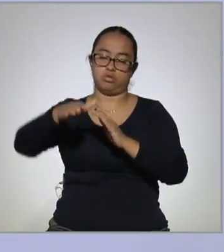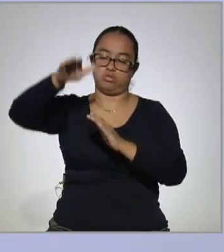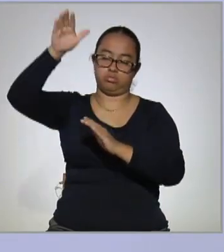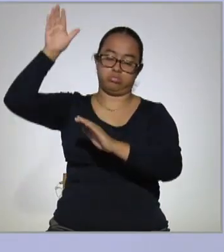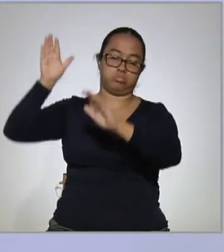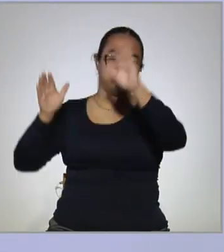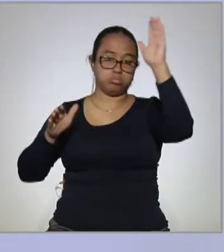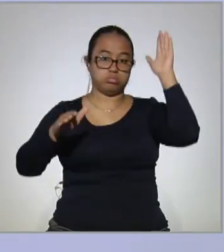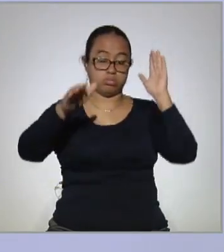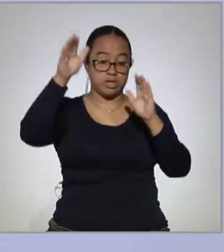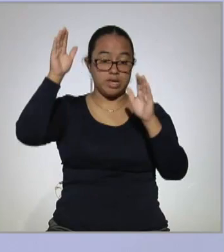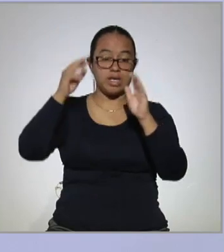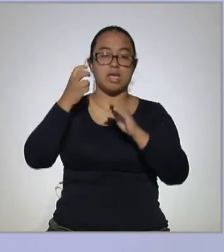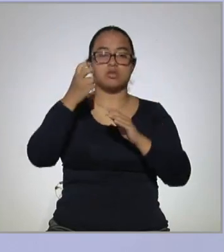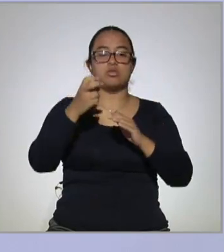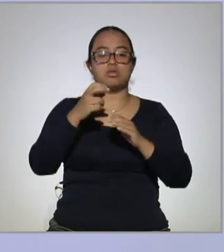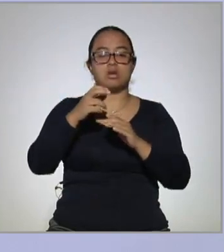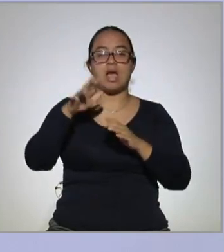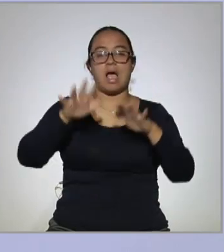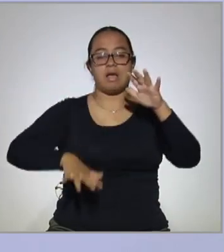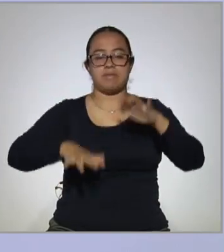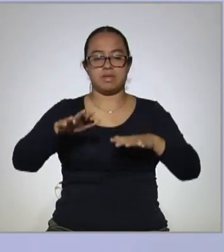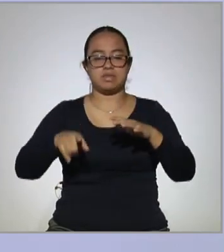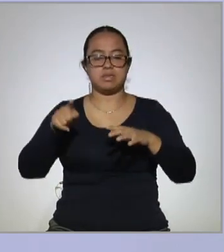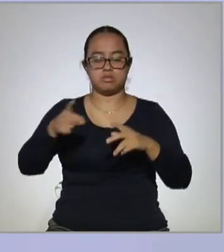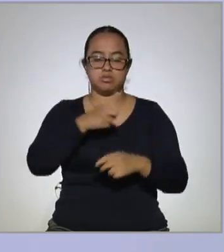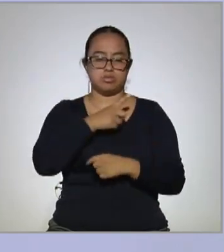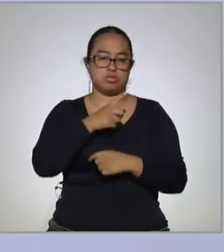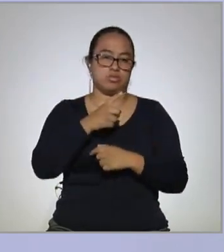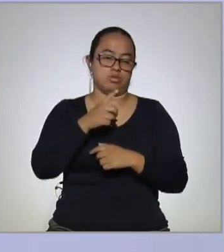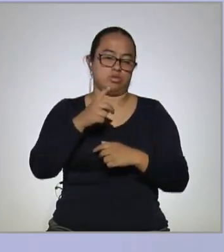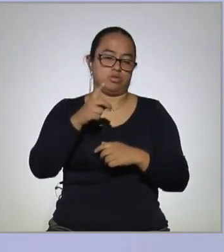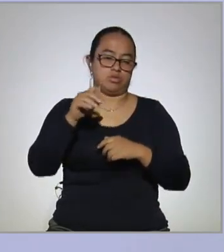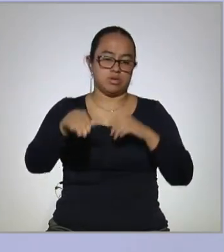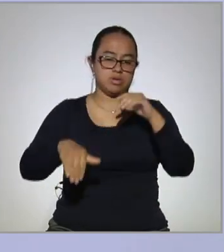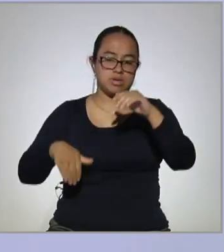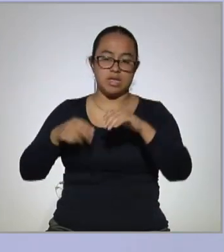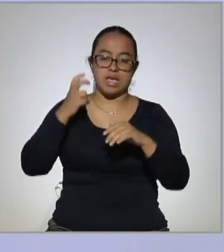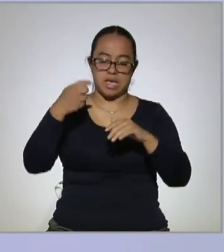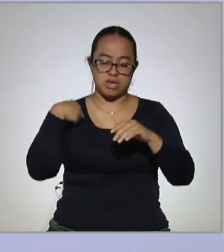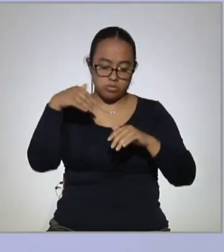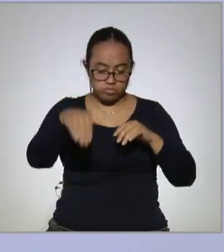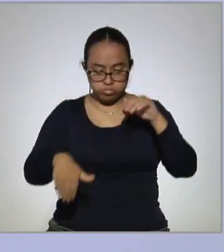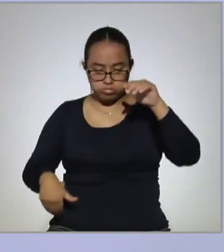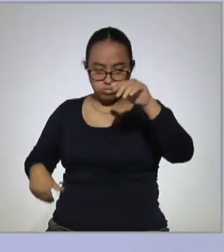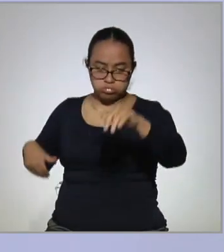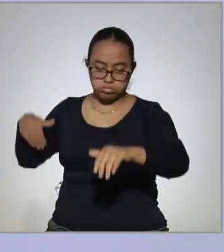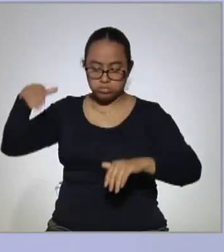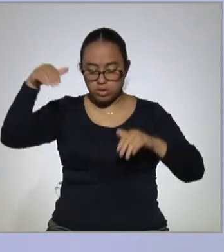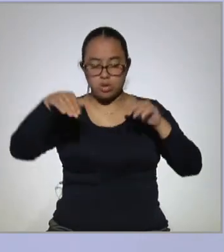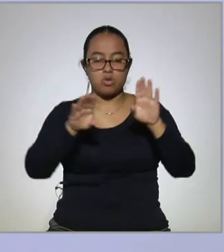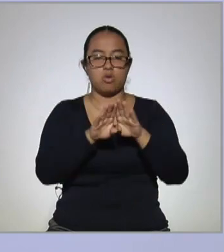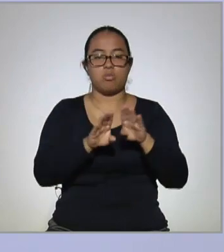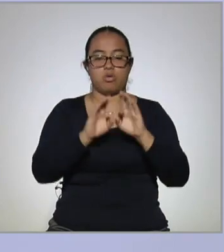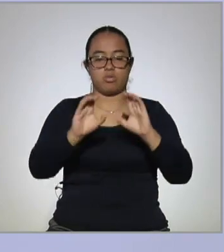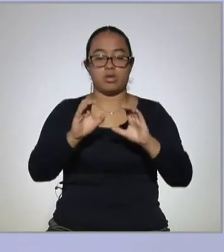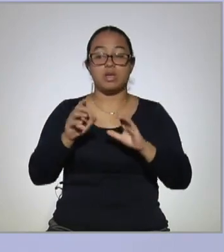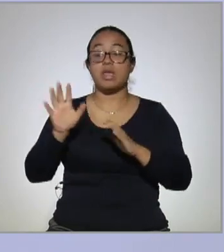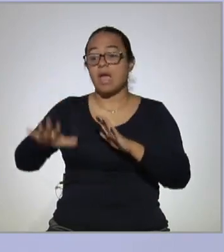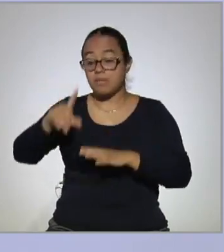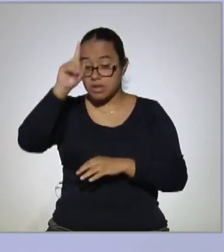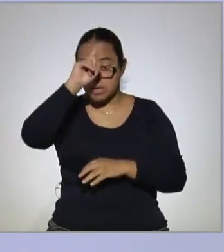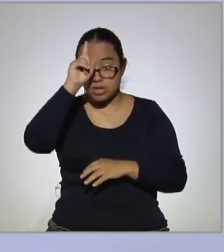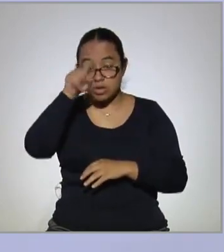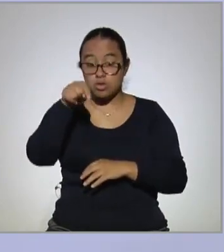dorso. Empiezan inclusive el paciente mismo antes de llegar a consulta a modificar su brazada de crawl y el instructor lo regaña porque dice,